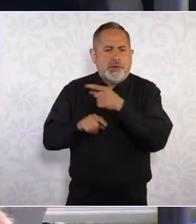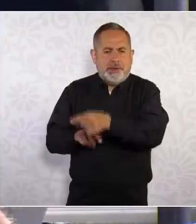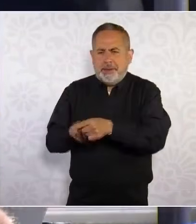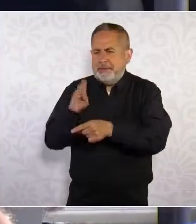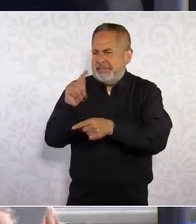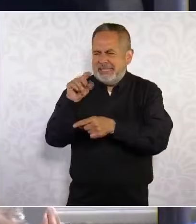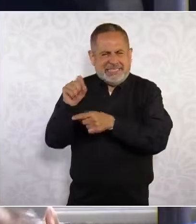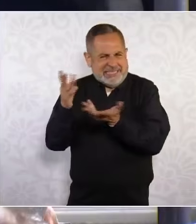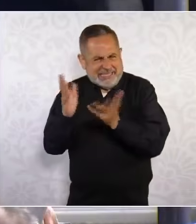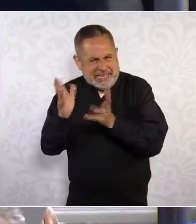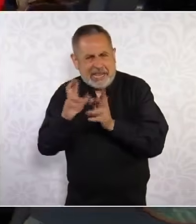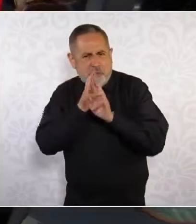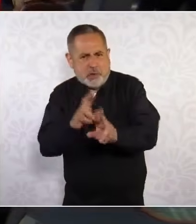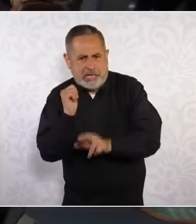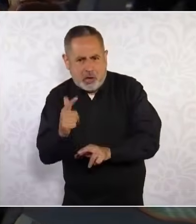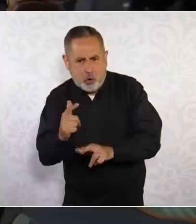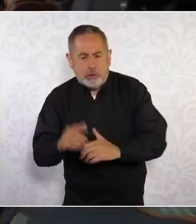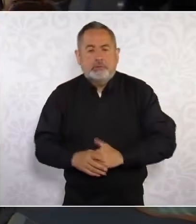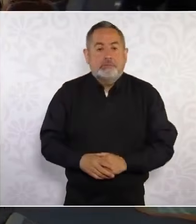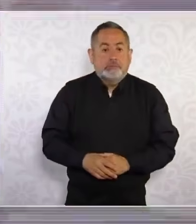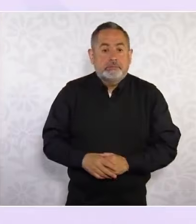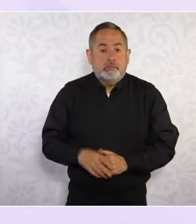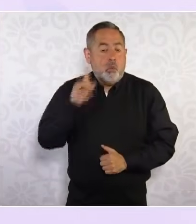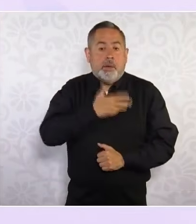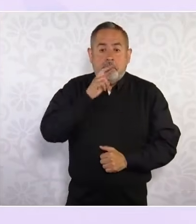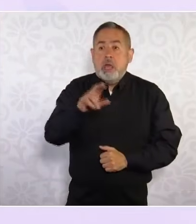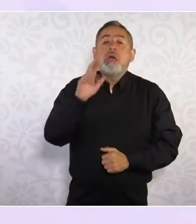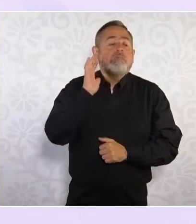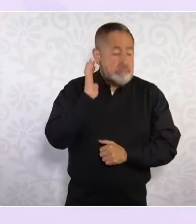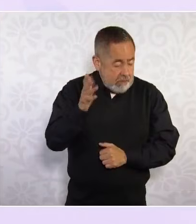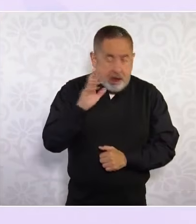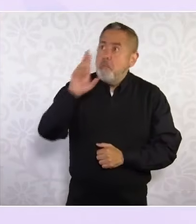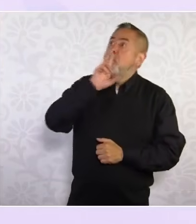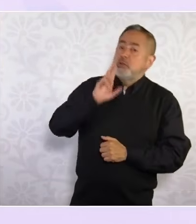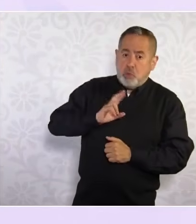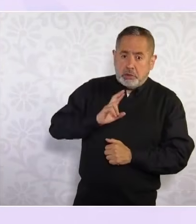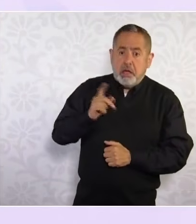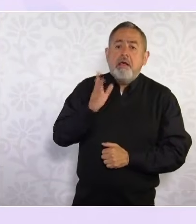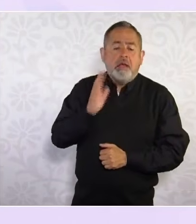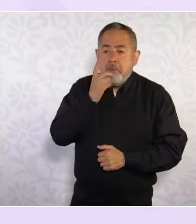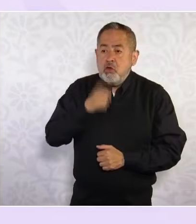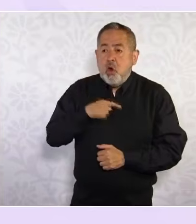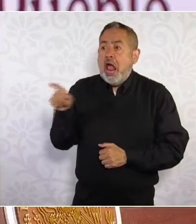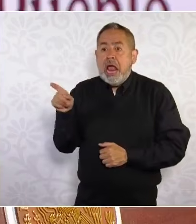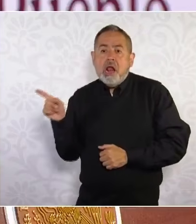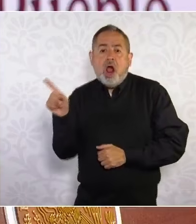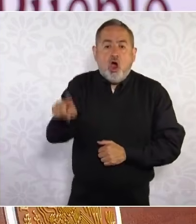si ya tuvo alguna contestación. Sí, nos contestó que ya están en contacto con la